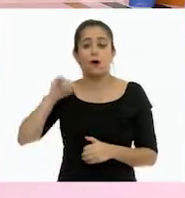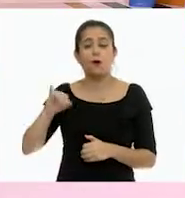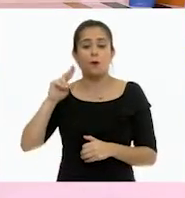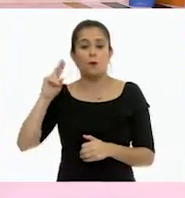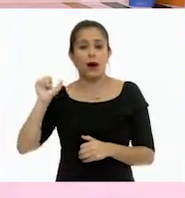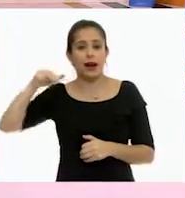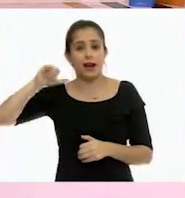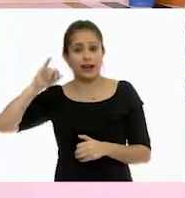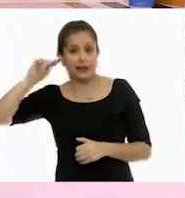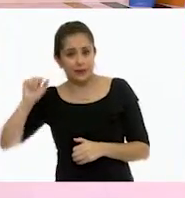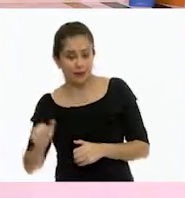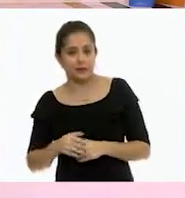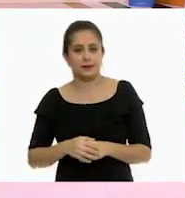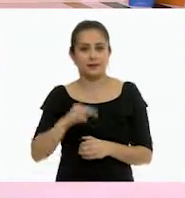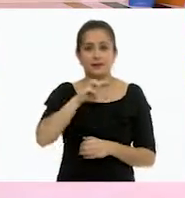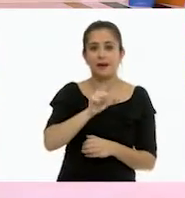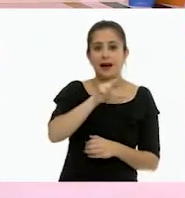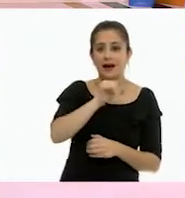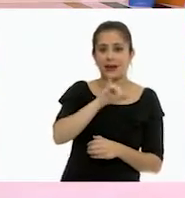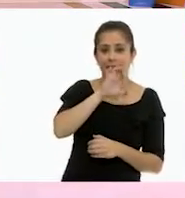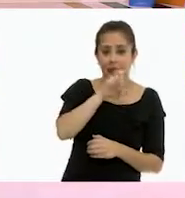Juanita. Mariana.